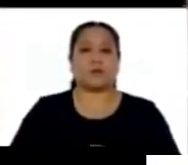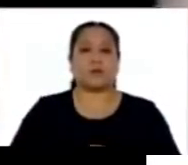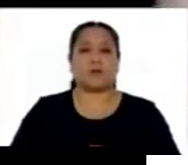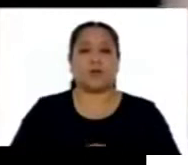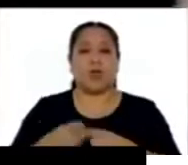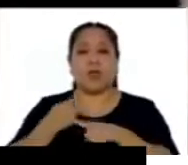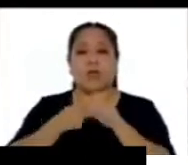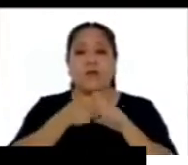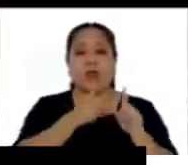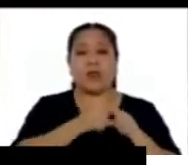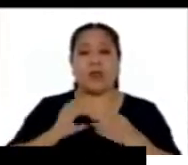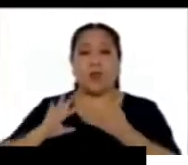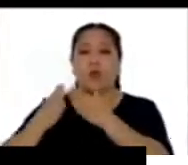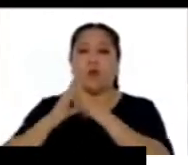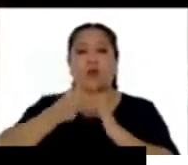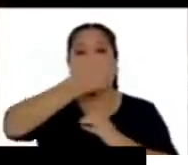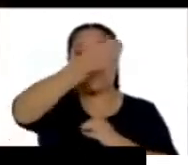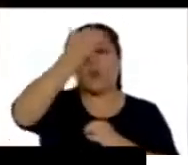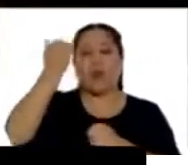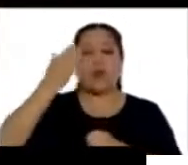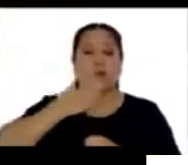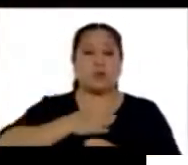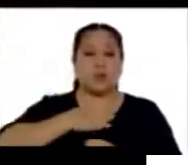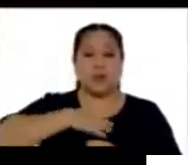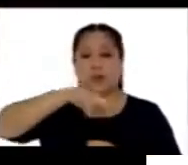a los pueblos más olvidados de mi patria.